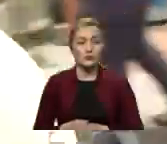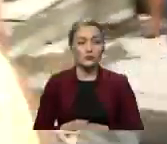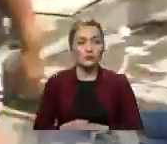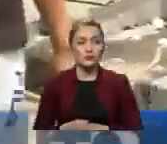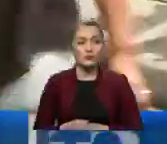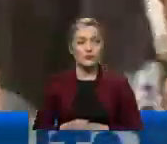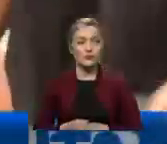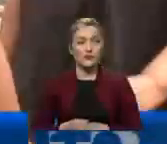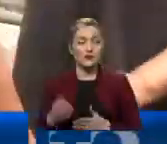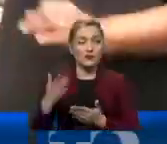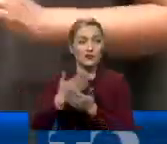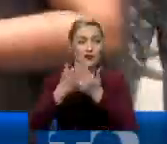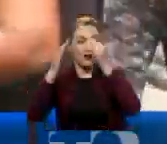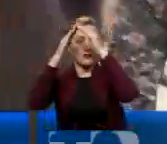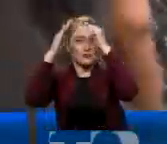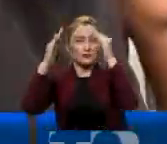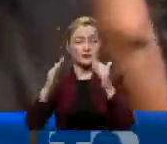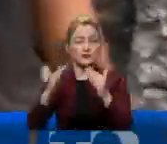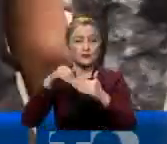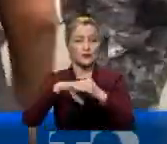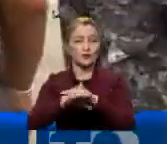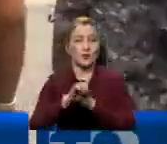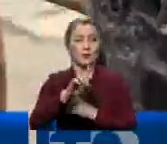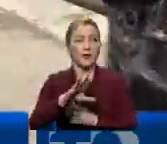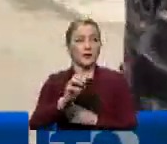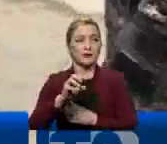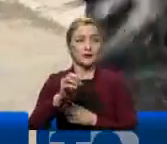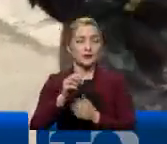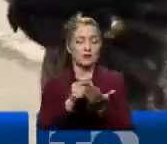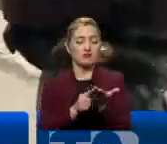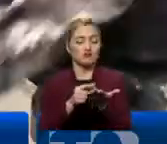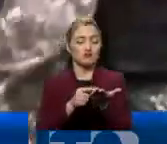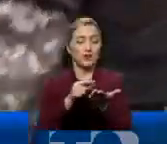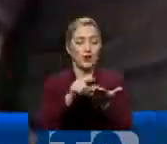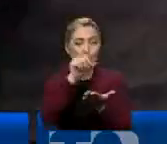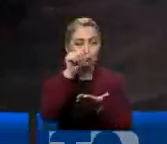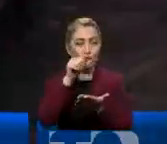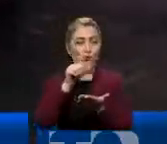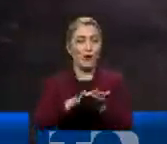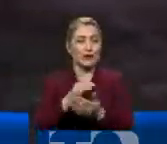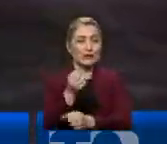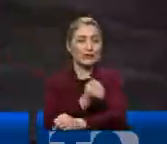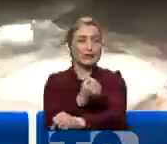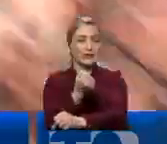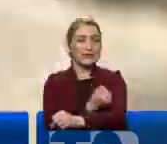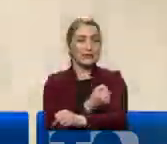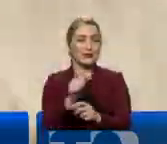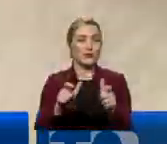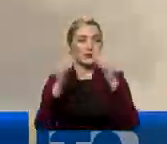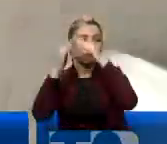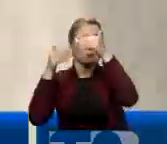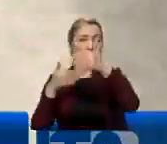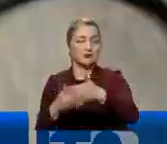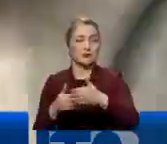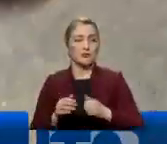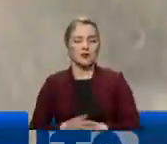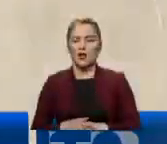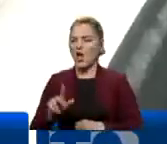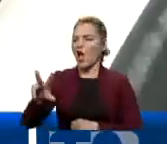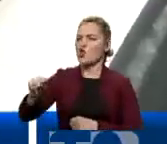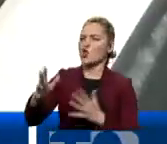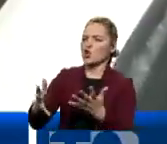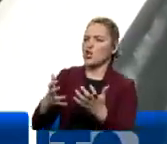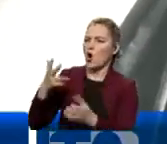Al llegar a la casa donde guardaban las 1500 cápsulas de heroína, los habitantes del inmueble reaccionaron así. No quiero que grabe. La cámara,